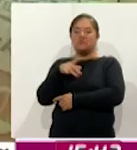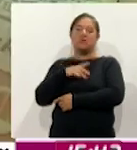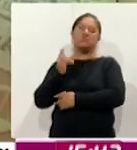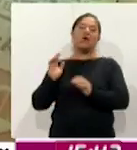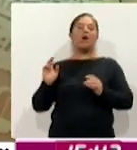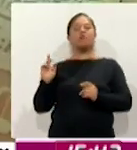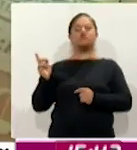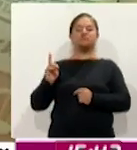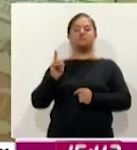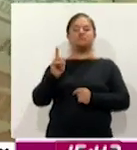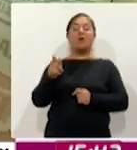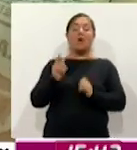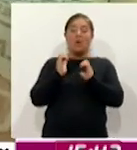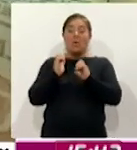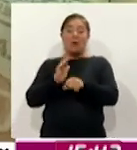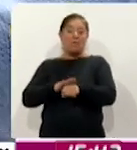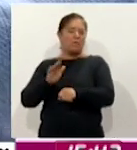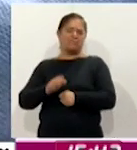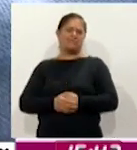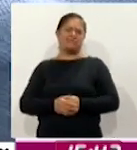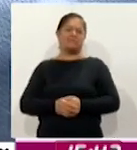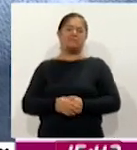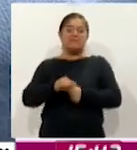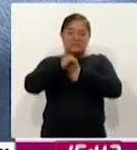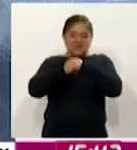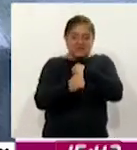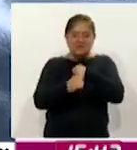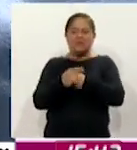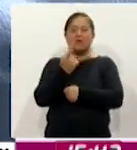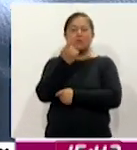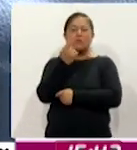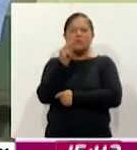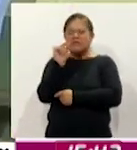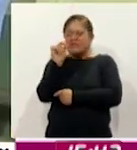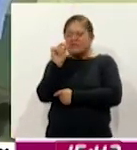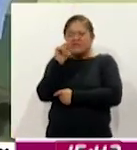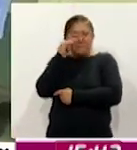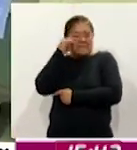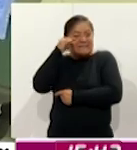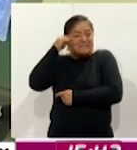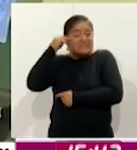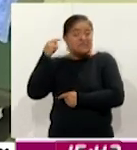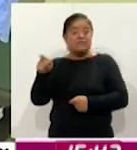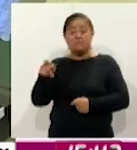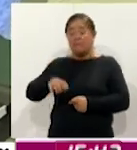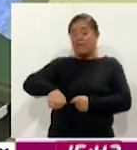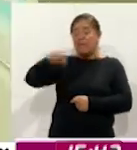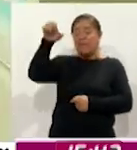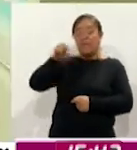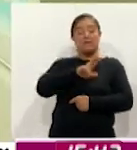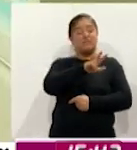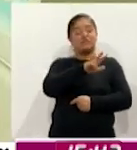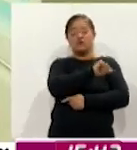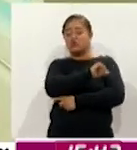no necesita cuidados mayores. La incisión o tamaño de la herida es de 1 milímetro y el rango de edad para ser candidato es de